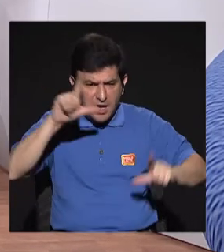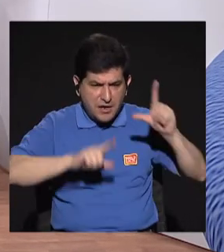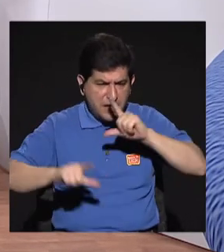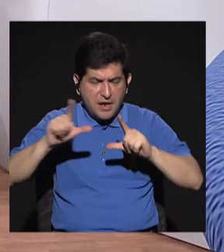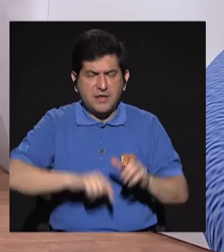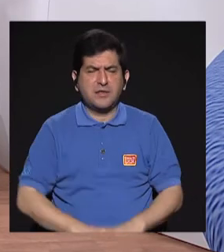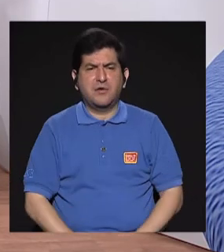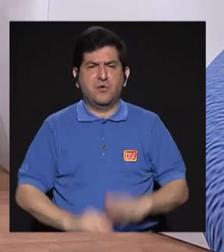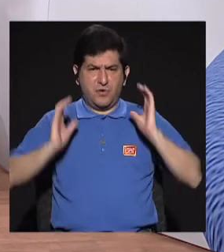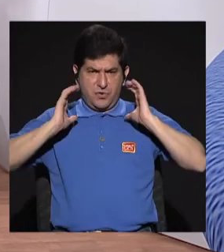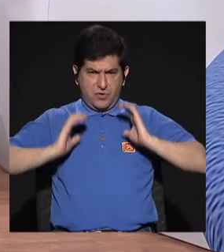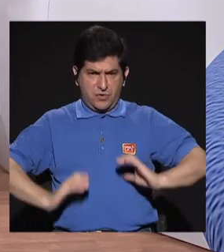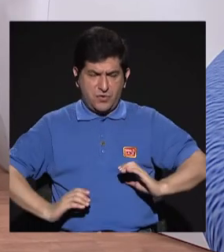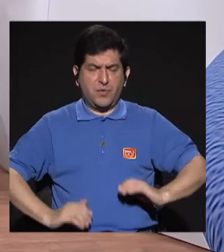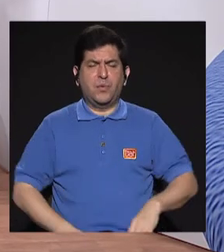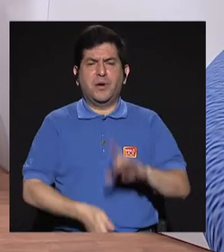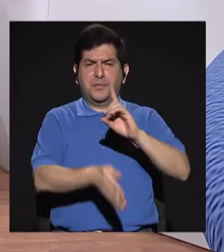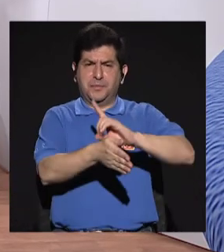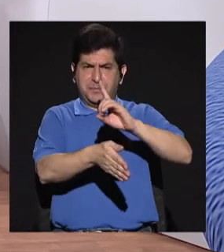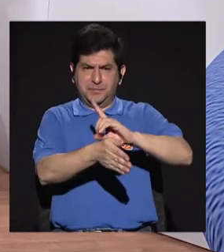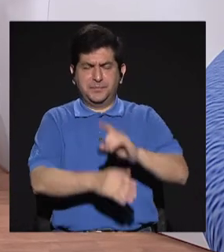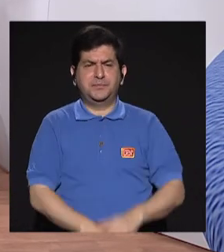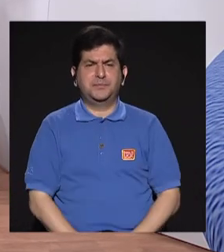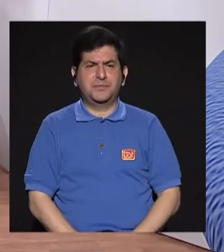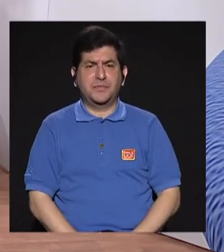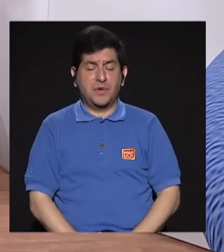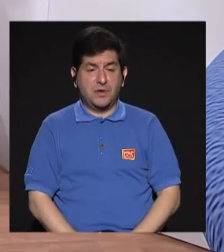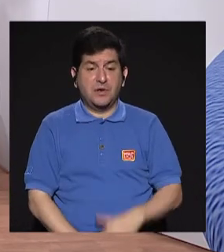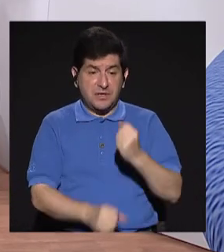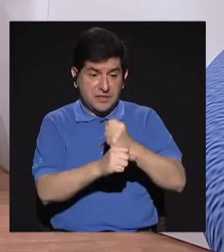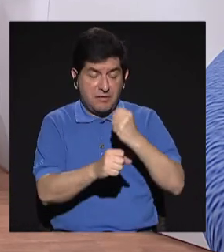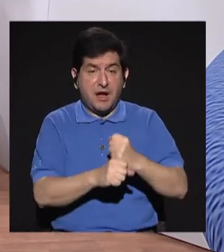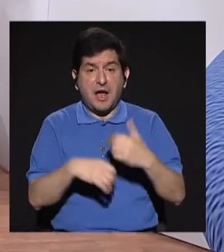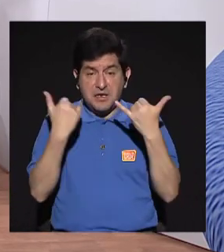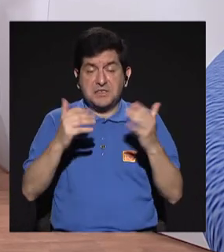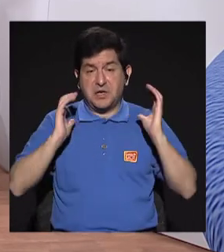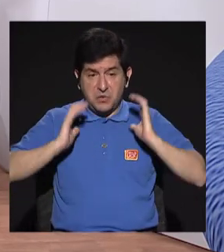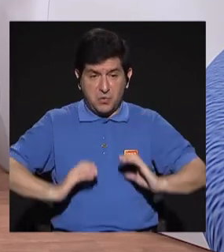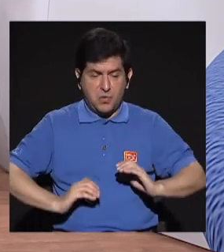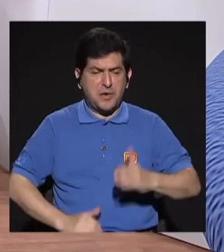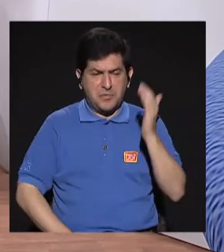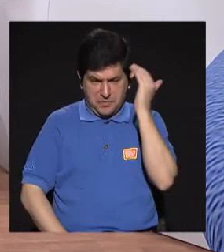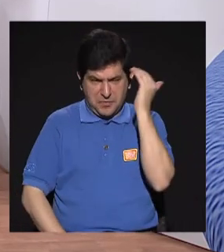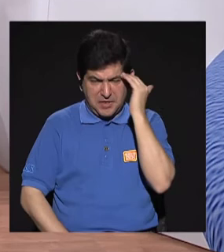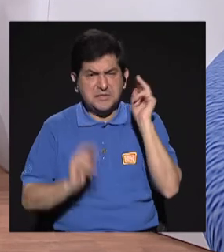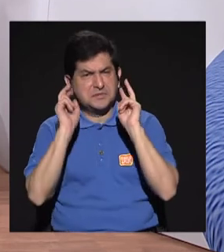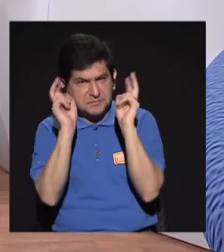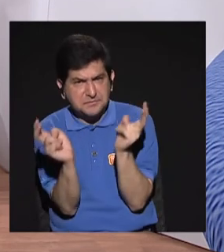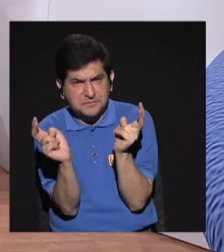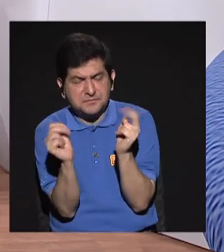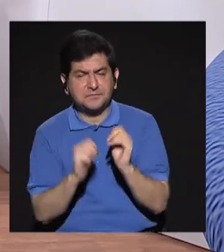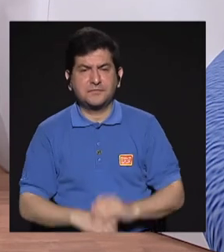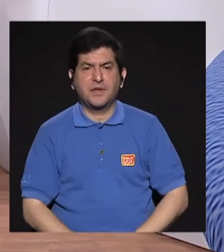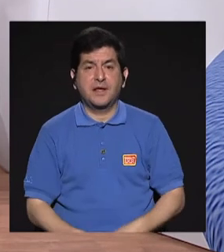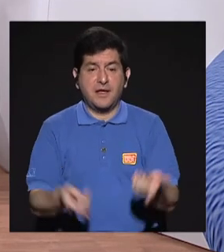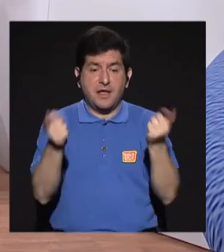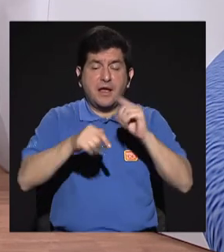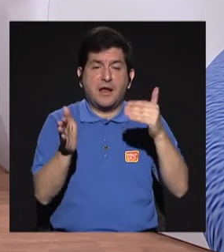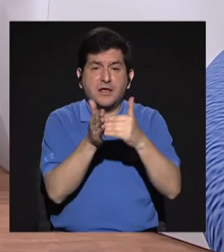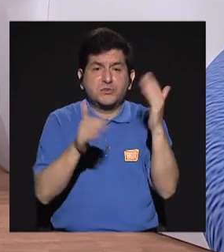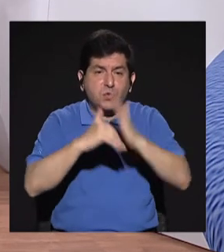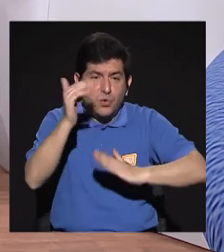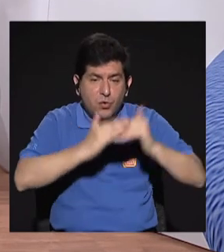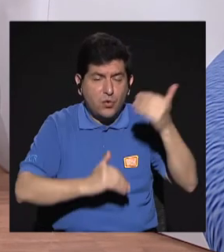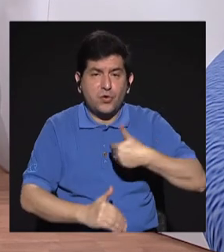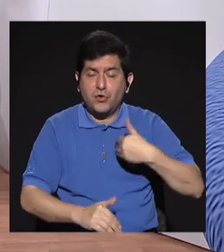el laboratorio de anatomía de medicina trabajar con cuerpos familiarizarse un poco con el tema y en